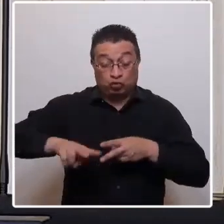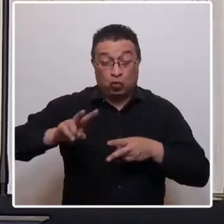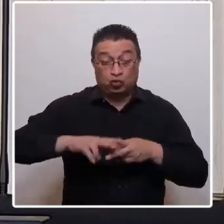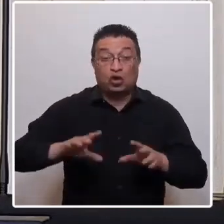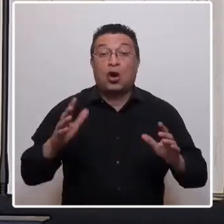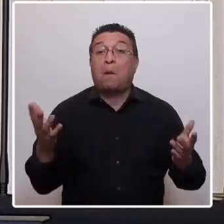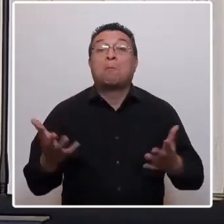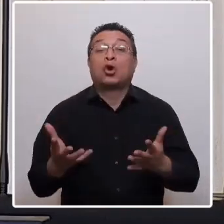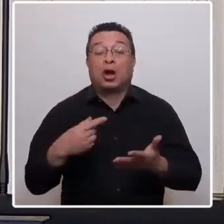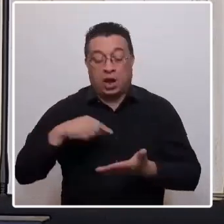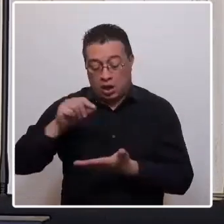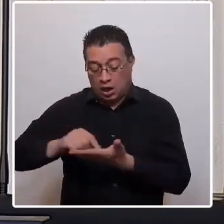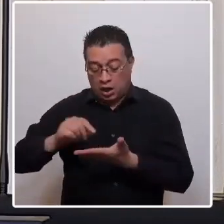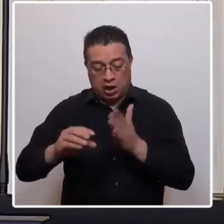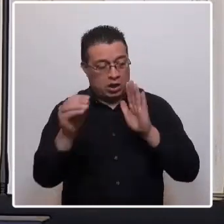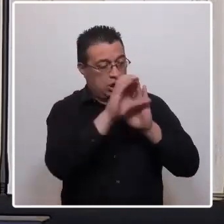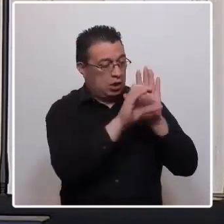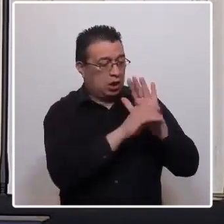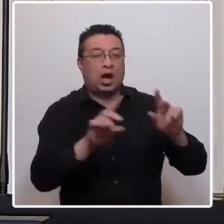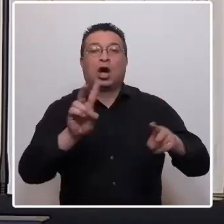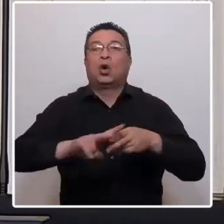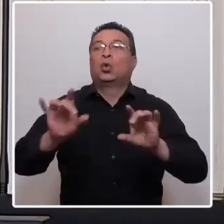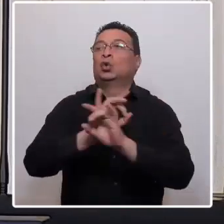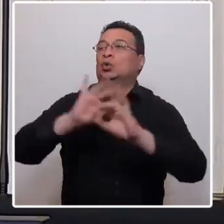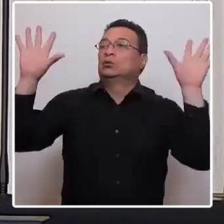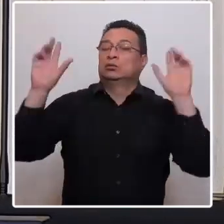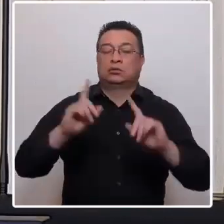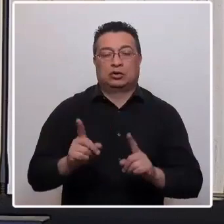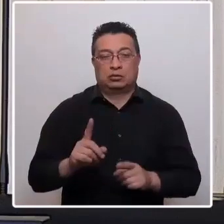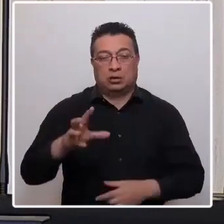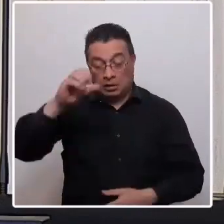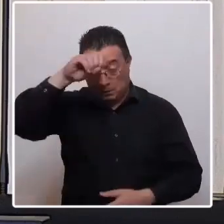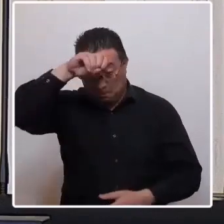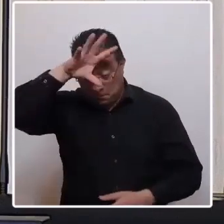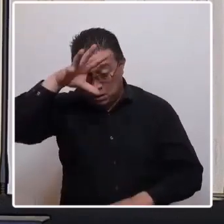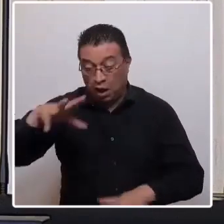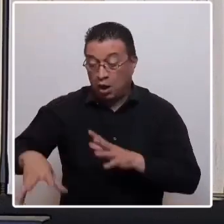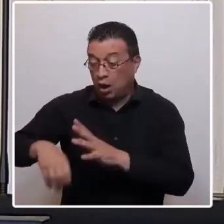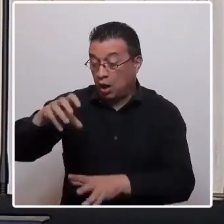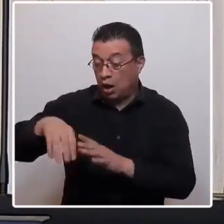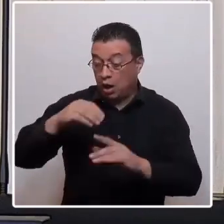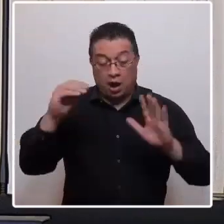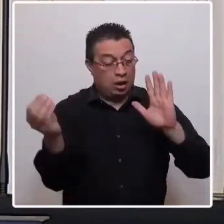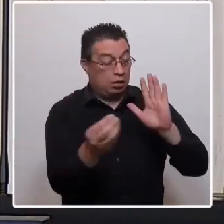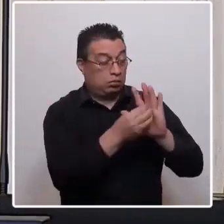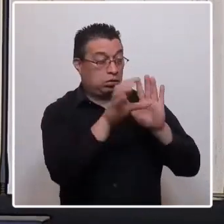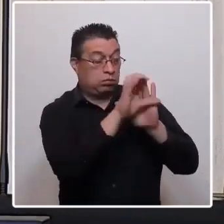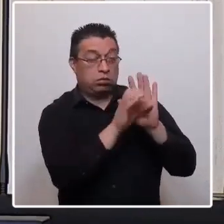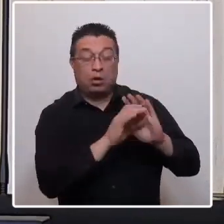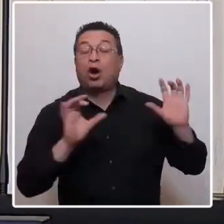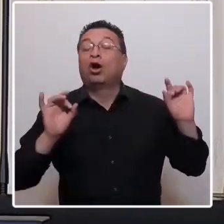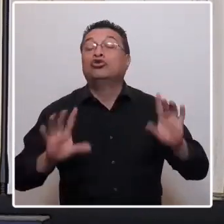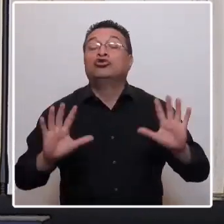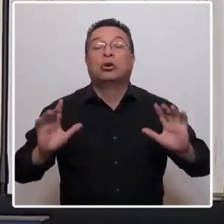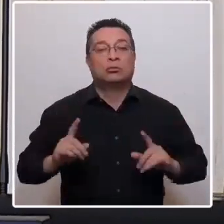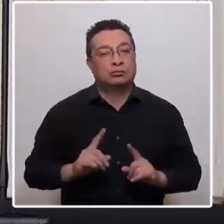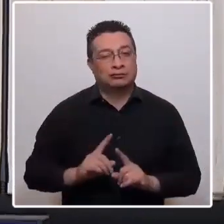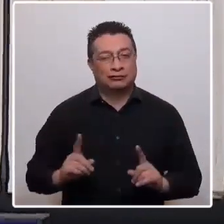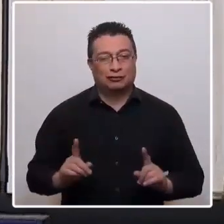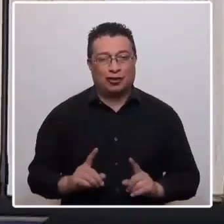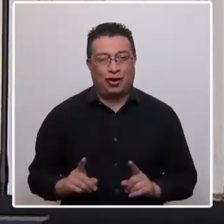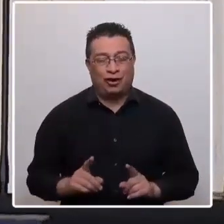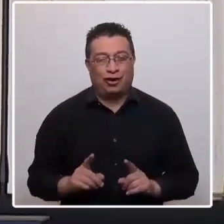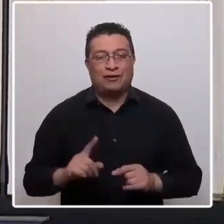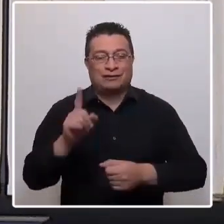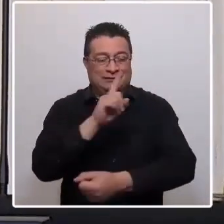lo escribamos en la Constitución. Las minas no producirán más por el simple hecho de desearlo. Y la